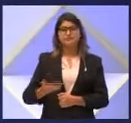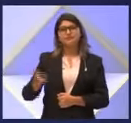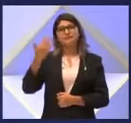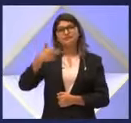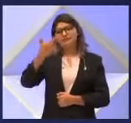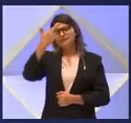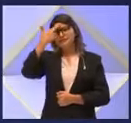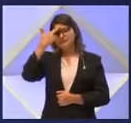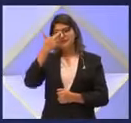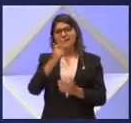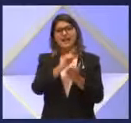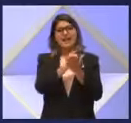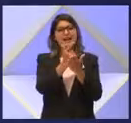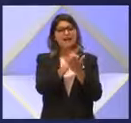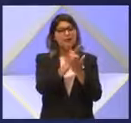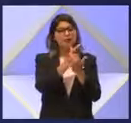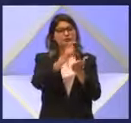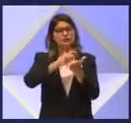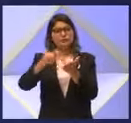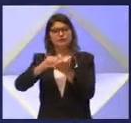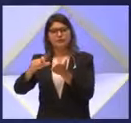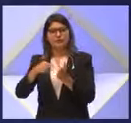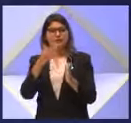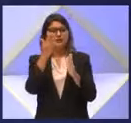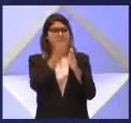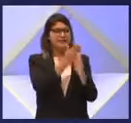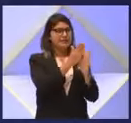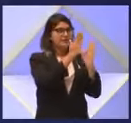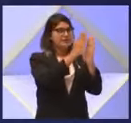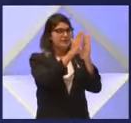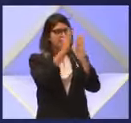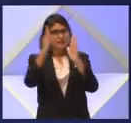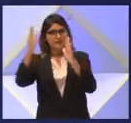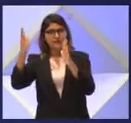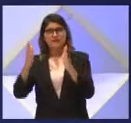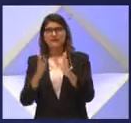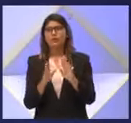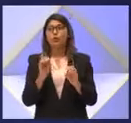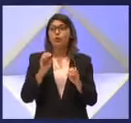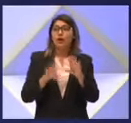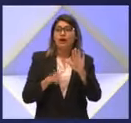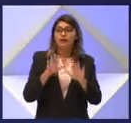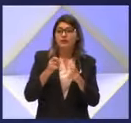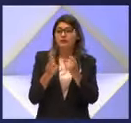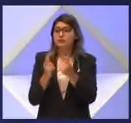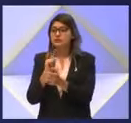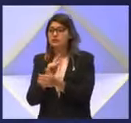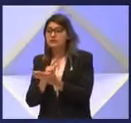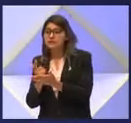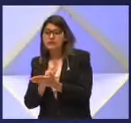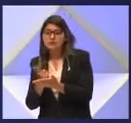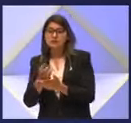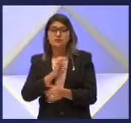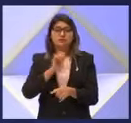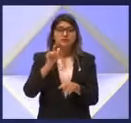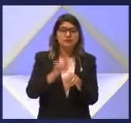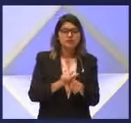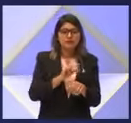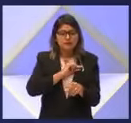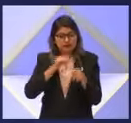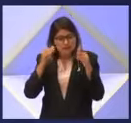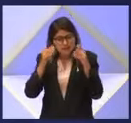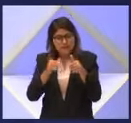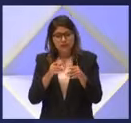a la librería o quizás sufrir de andar consiguiendo esos libros técnicos y muy especializados que eran complicados de